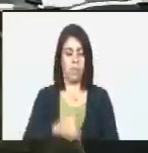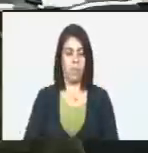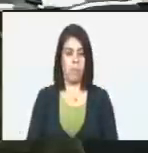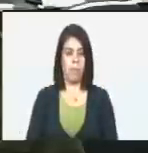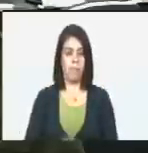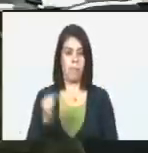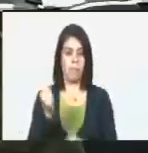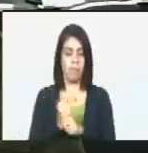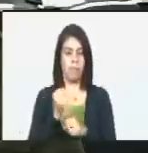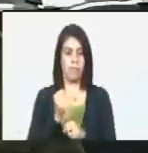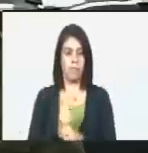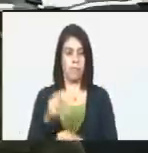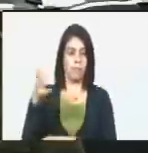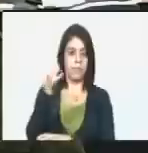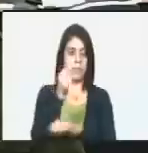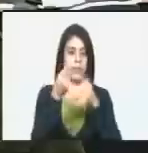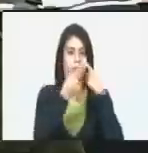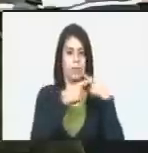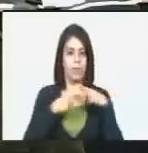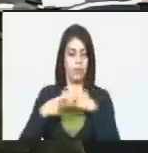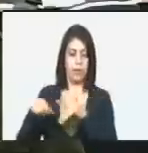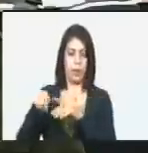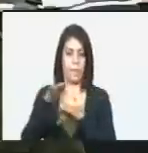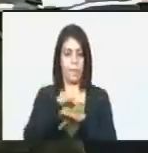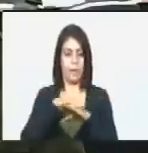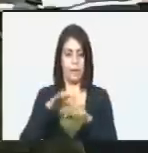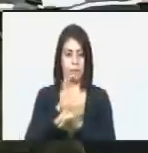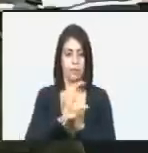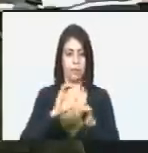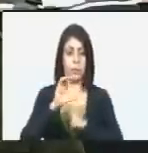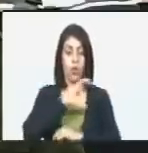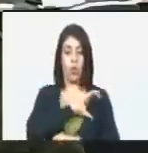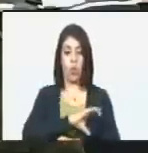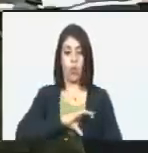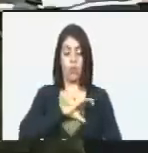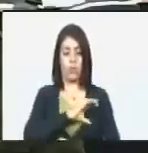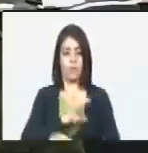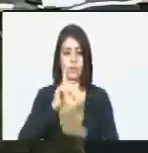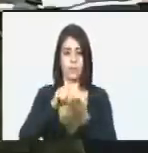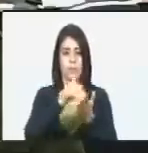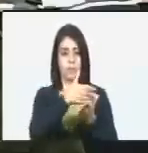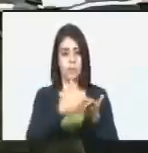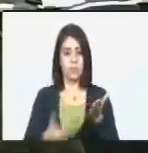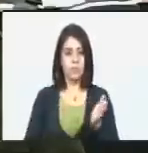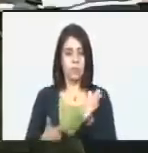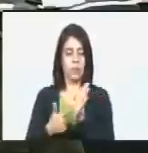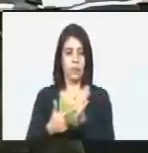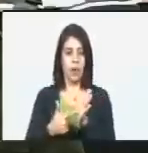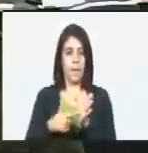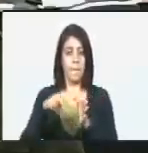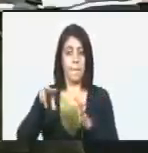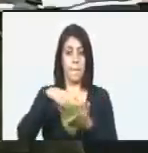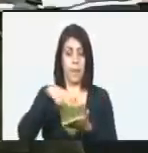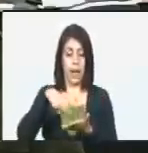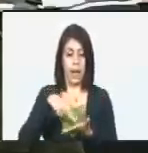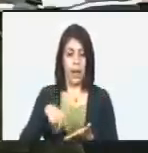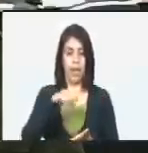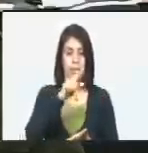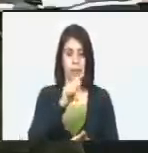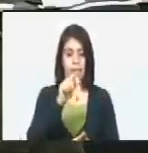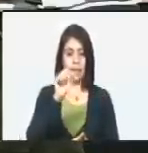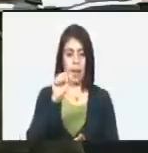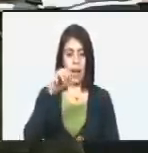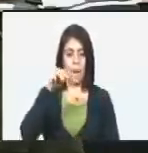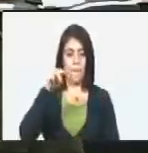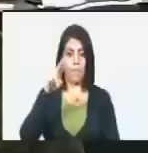Casa de la Diversidad, con el Ministerio de la Cultura, la comisión, de presentar también el tamunangue, el baile el día de San